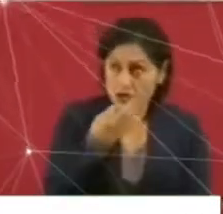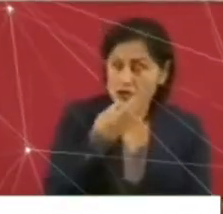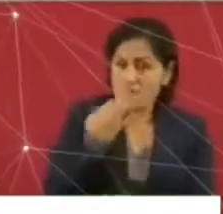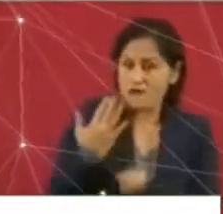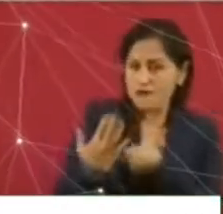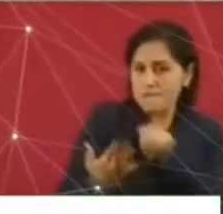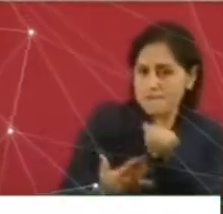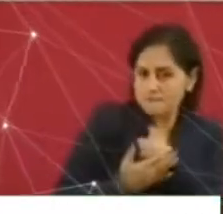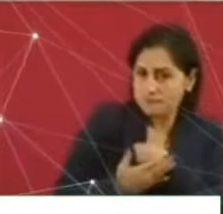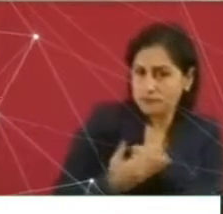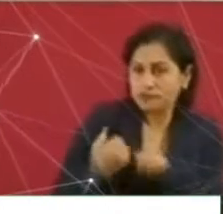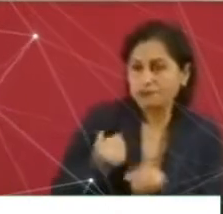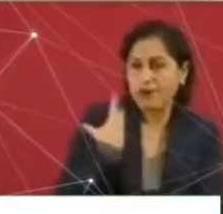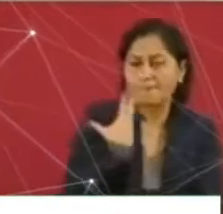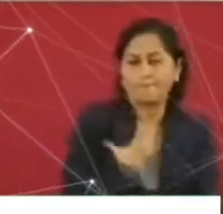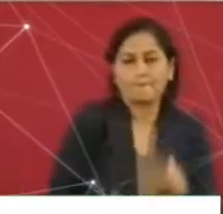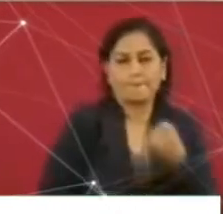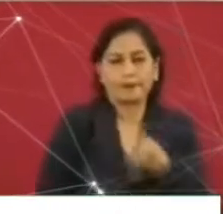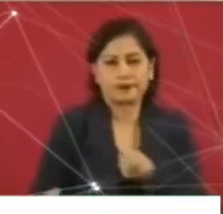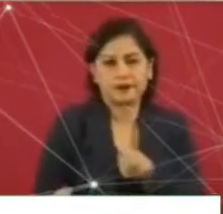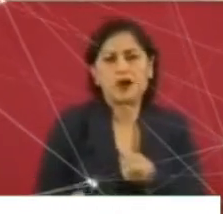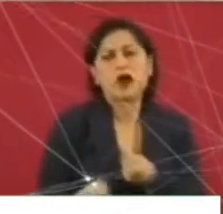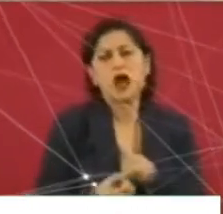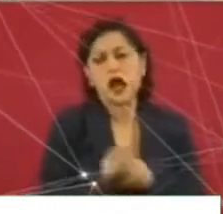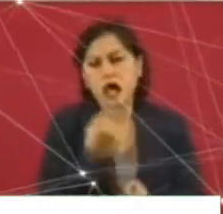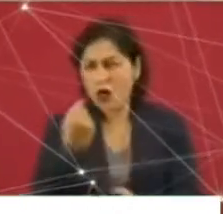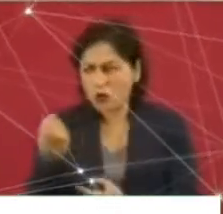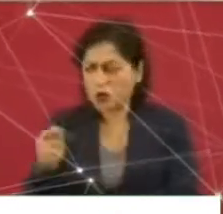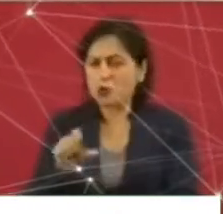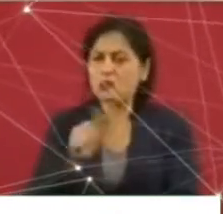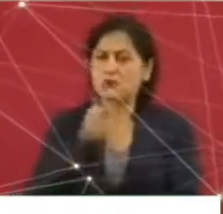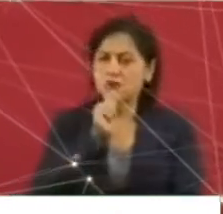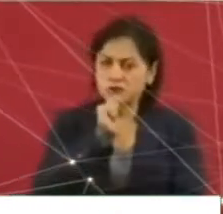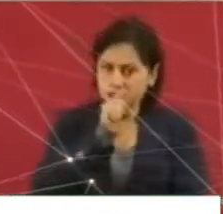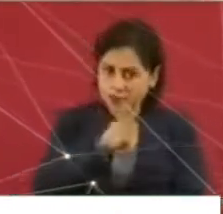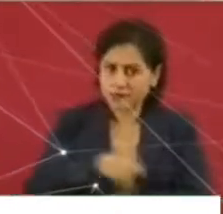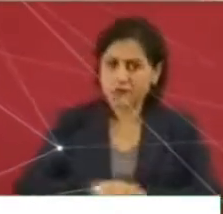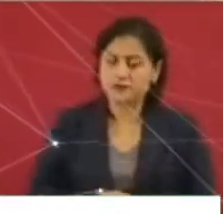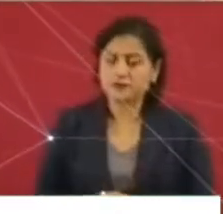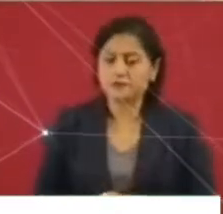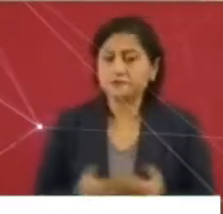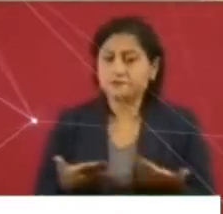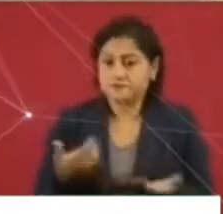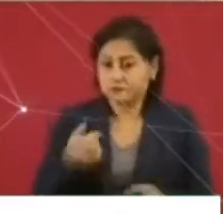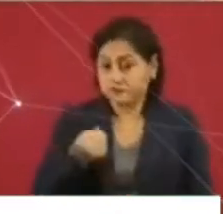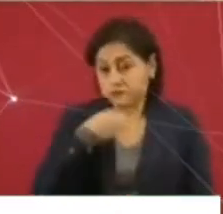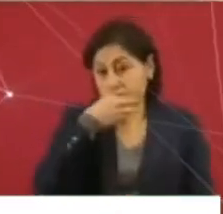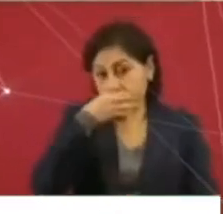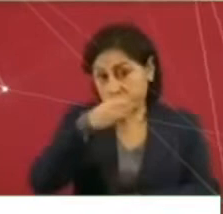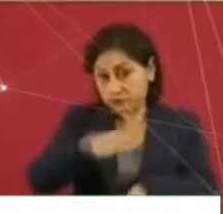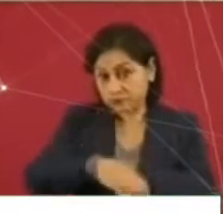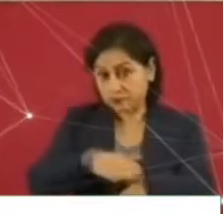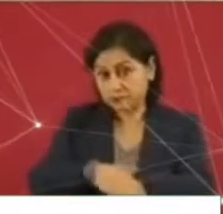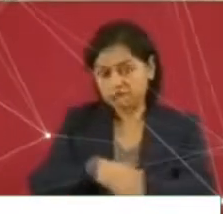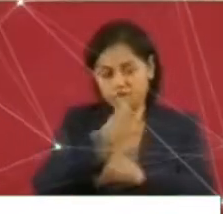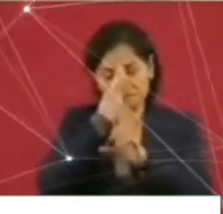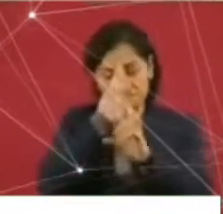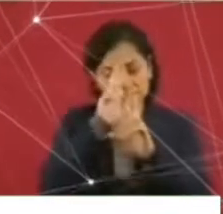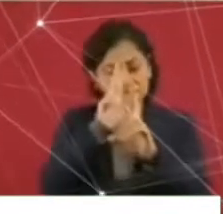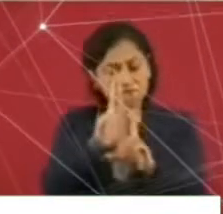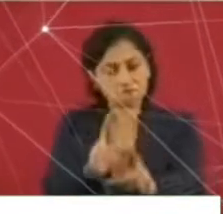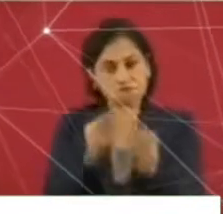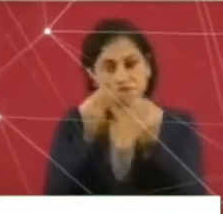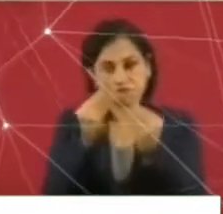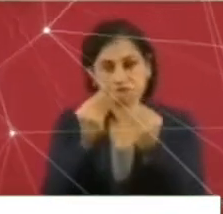soy la única que salió del estado. Ya somos varios. Y yo se lo digo con mucho, mucho respeto.